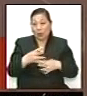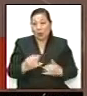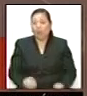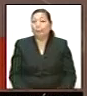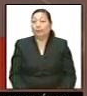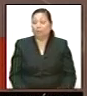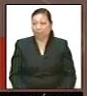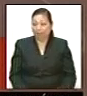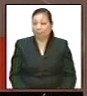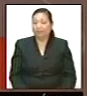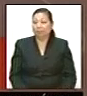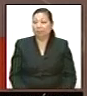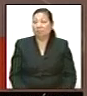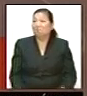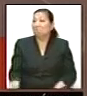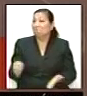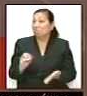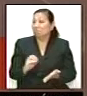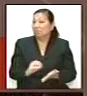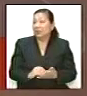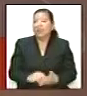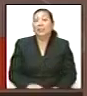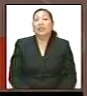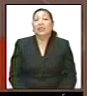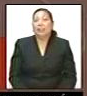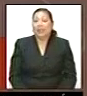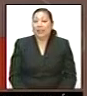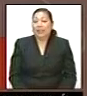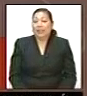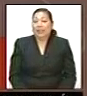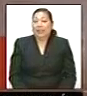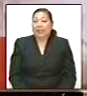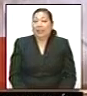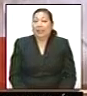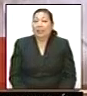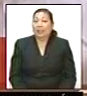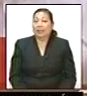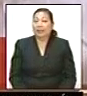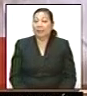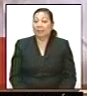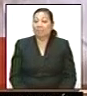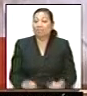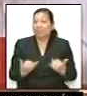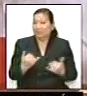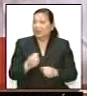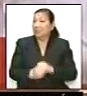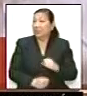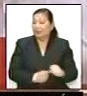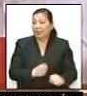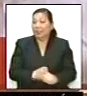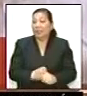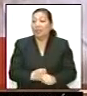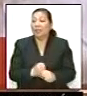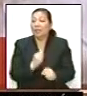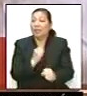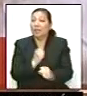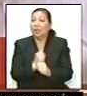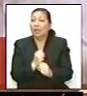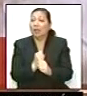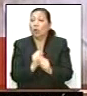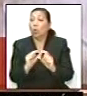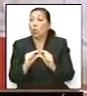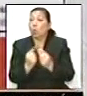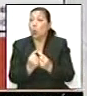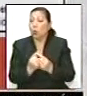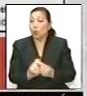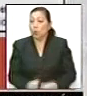viene adicionalmente hemos en este año trabajado una declaración